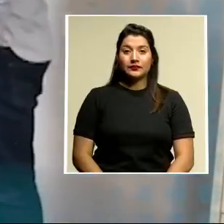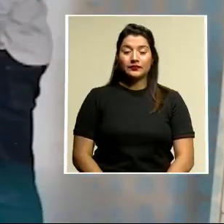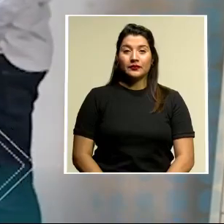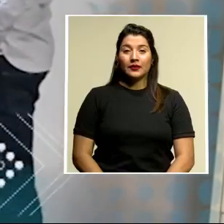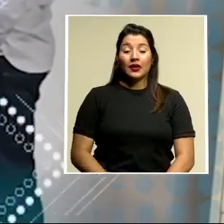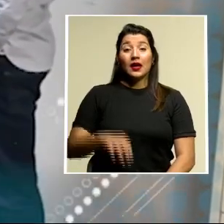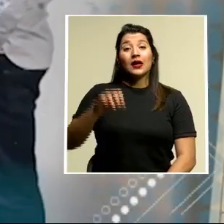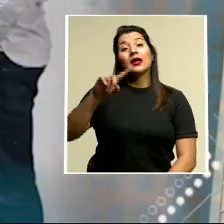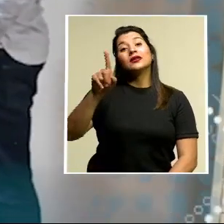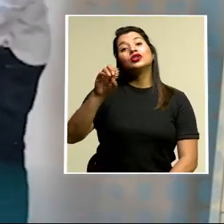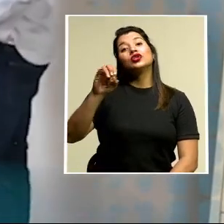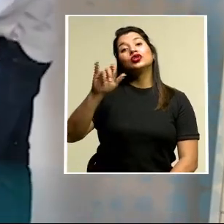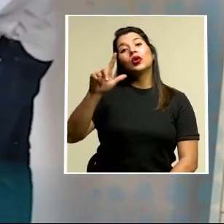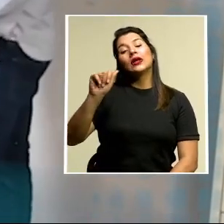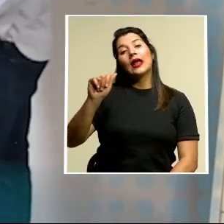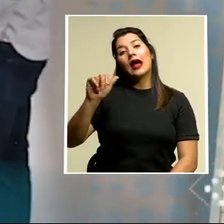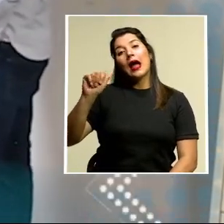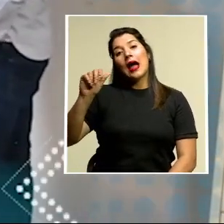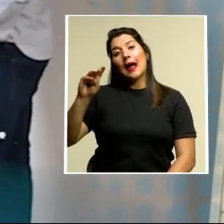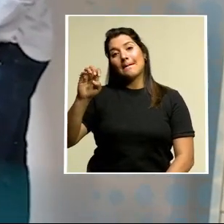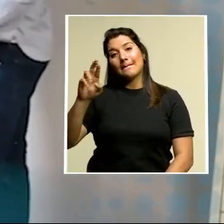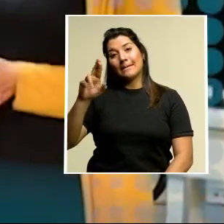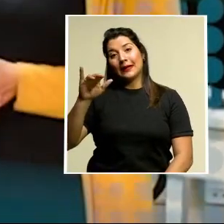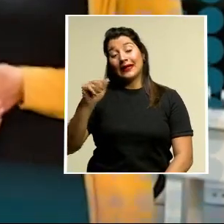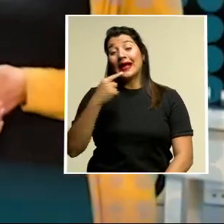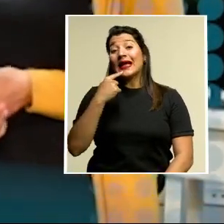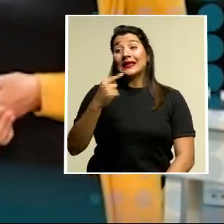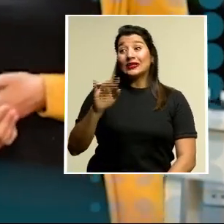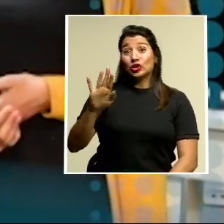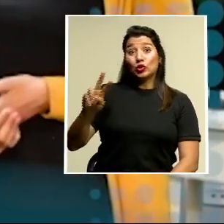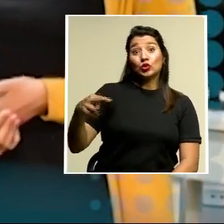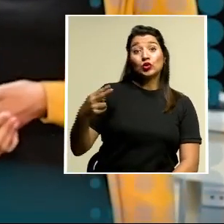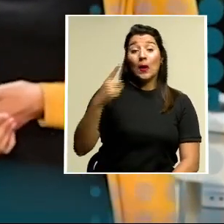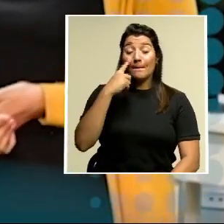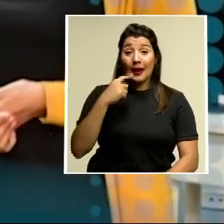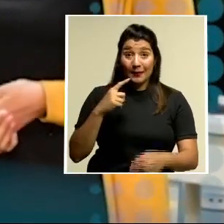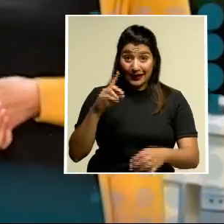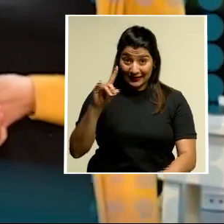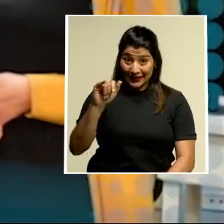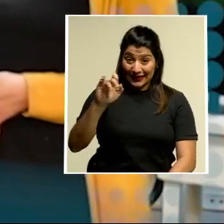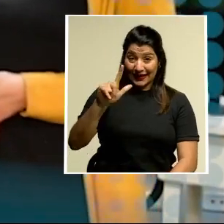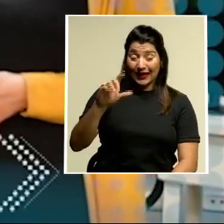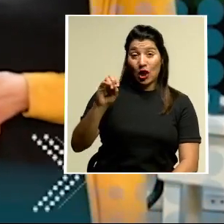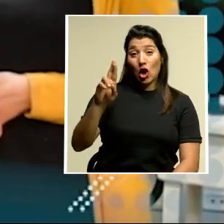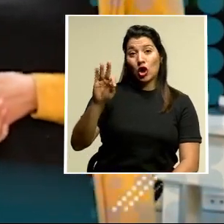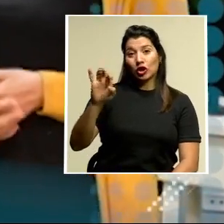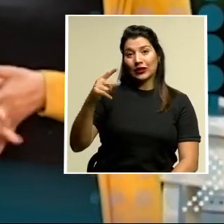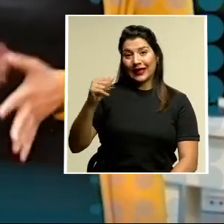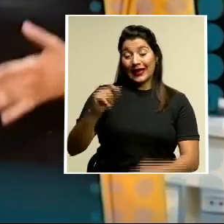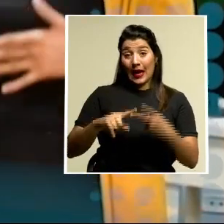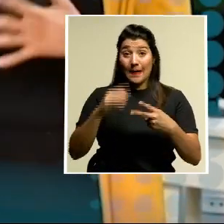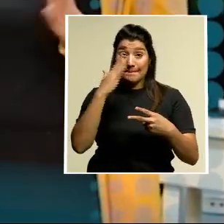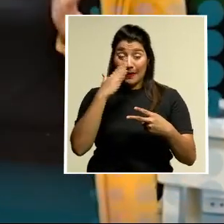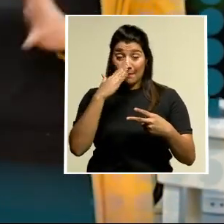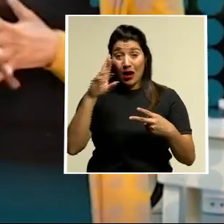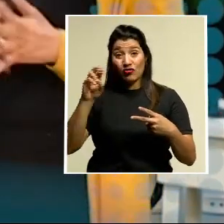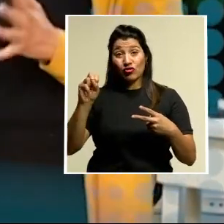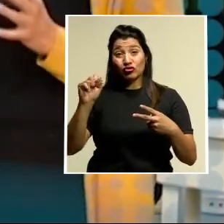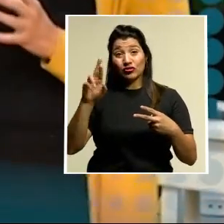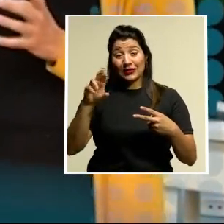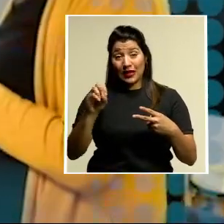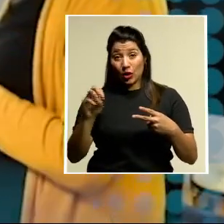Soy la América Ortega Murillo advierte que tanto su padrastro Daniel Ortega como su madre Rosario Murillo se jugarán la vida para